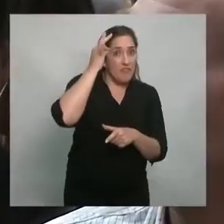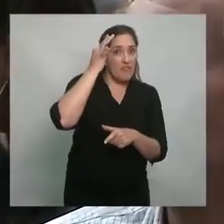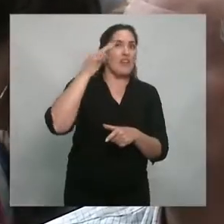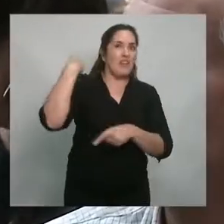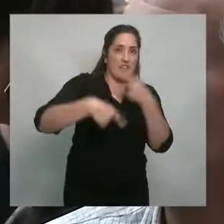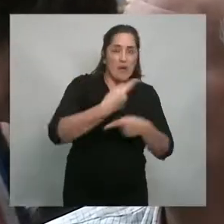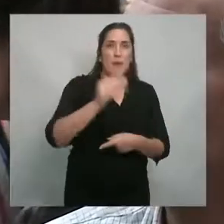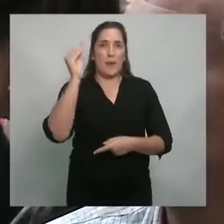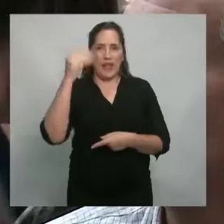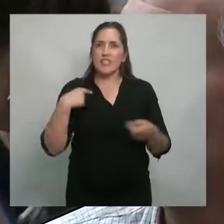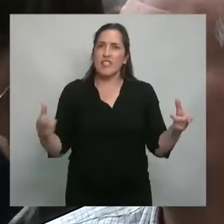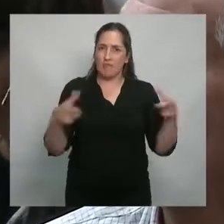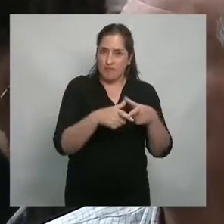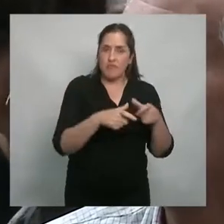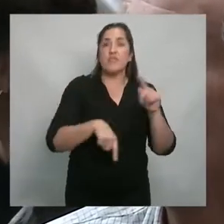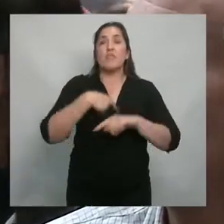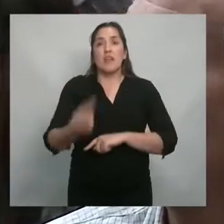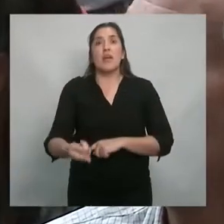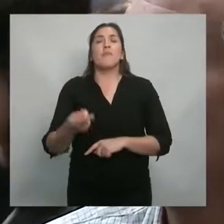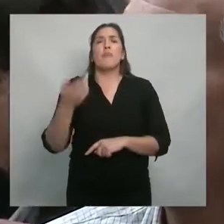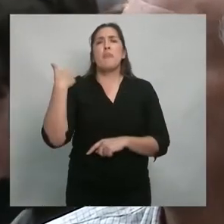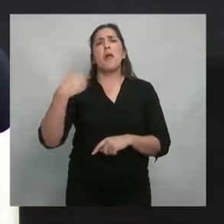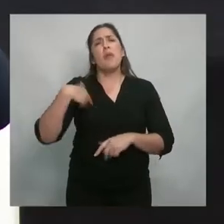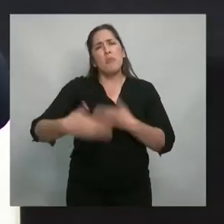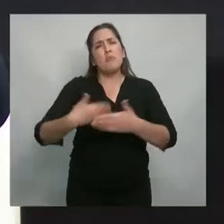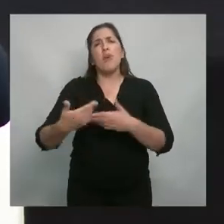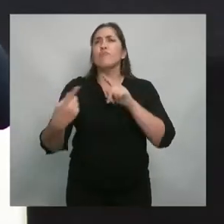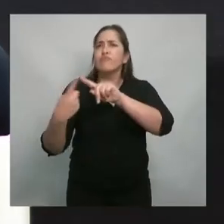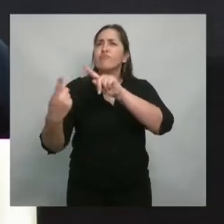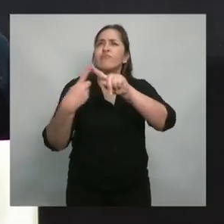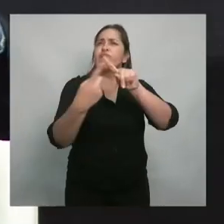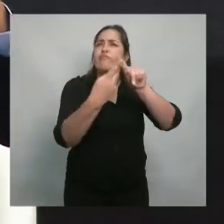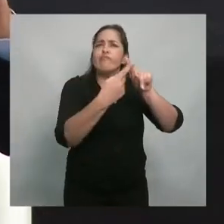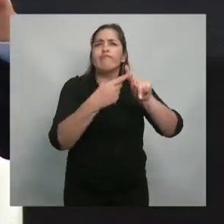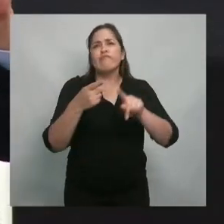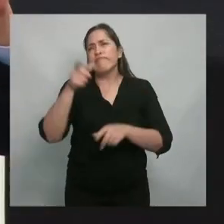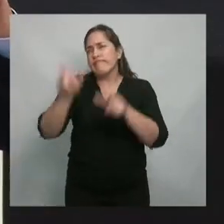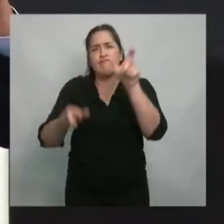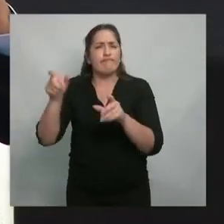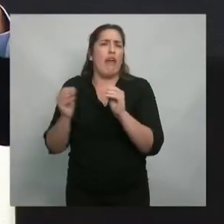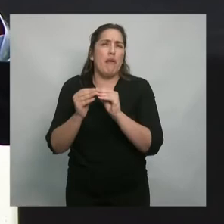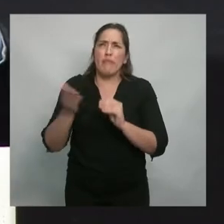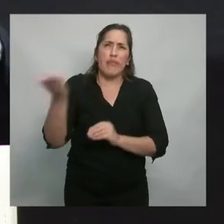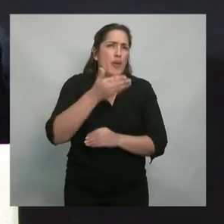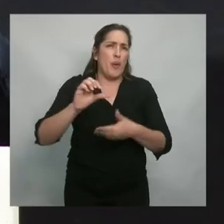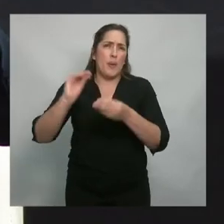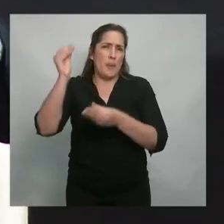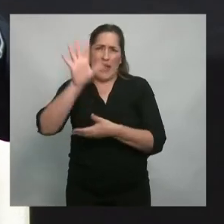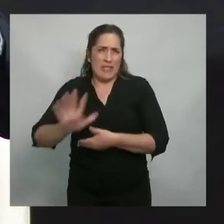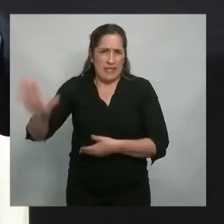me estuve comunicando por correo electrónico con colegas, activistas, amigas, amigos de todo